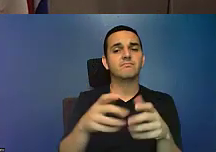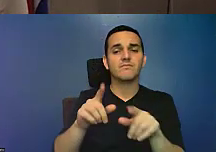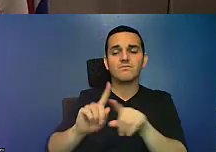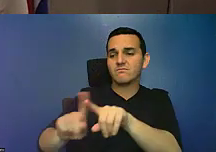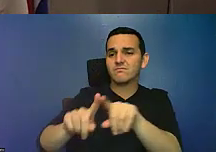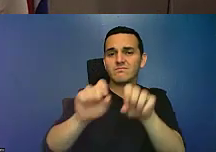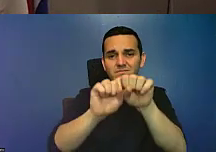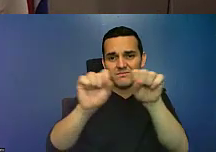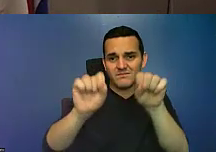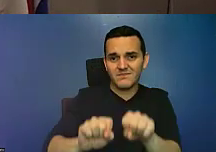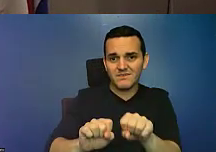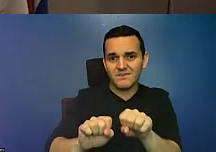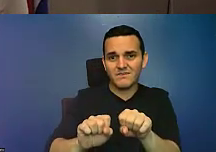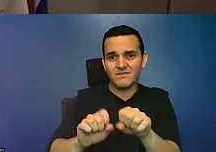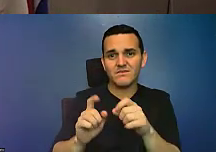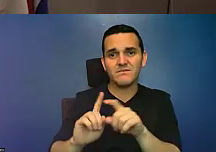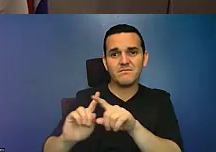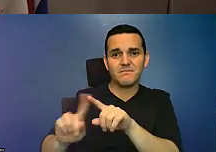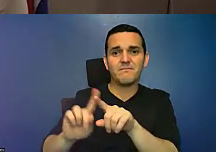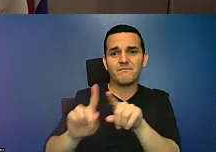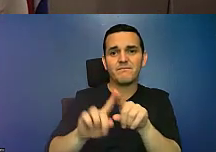para aplicaciones en robots manuales.